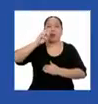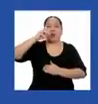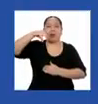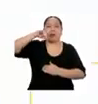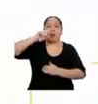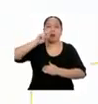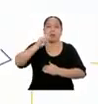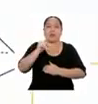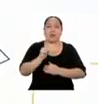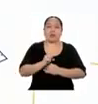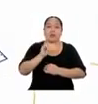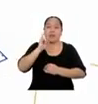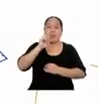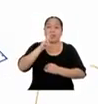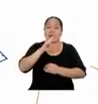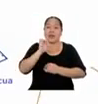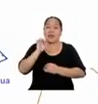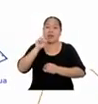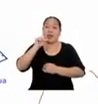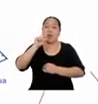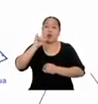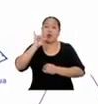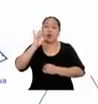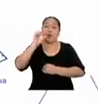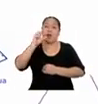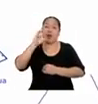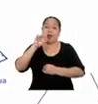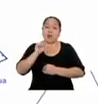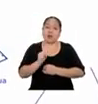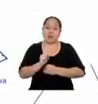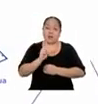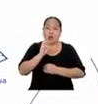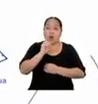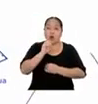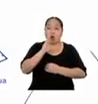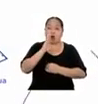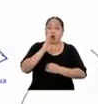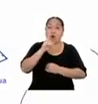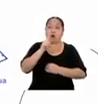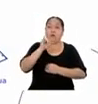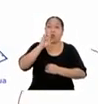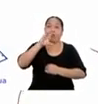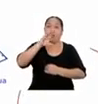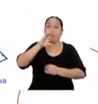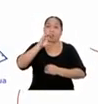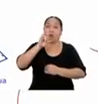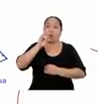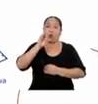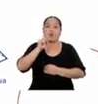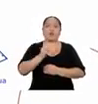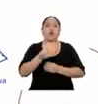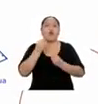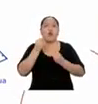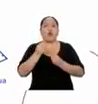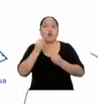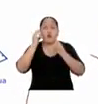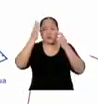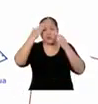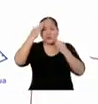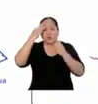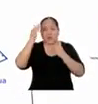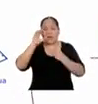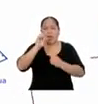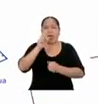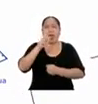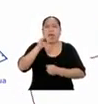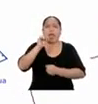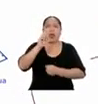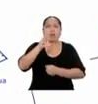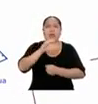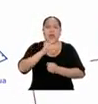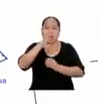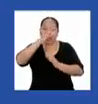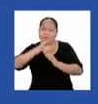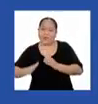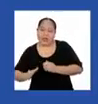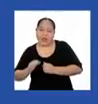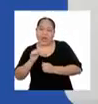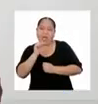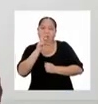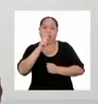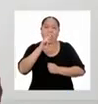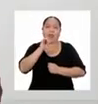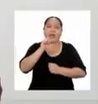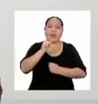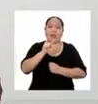oblicuas. ¿Cómo se calcula el área lateral, área total y el volumen en estos tipos de